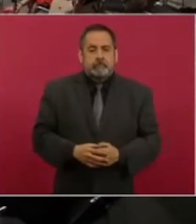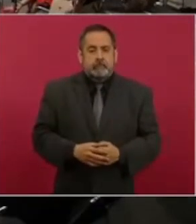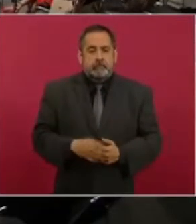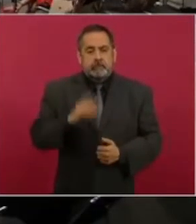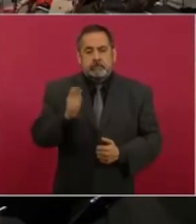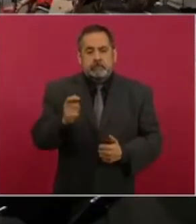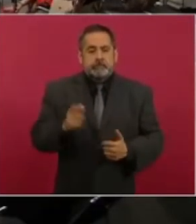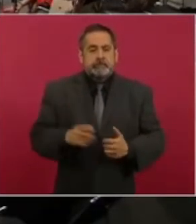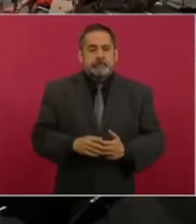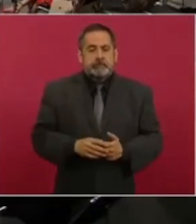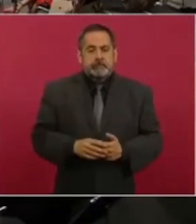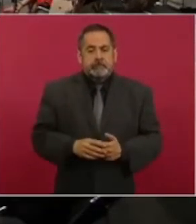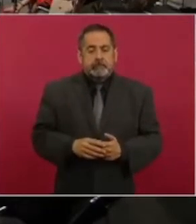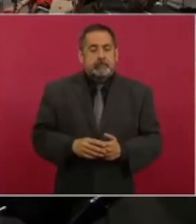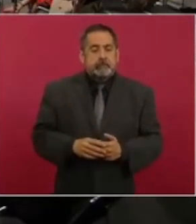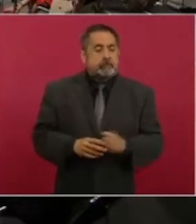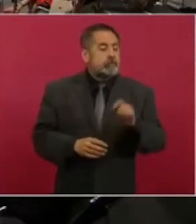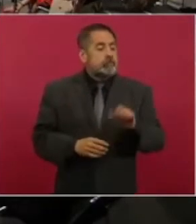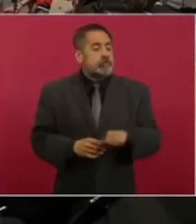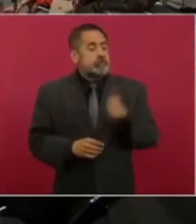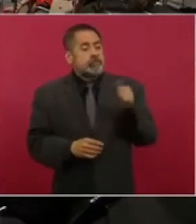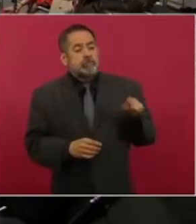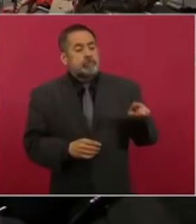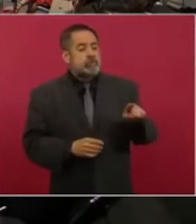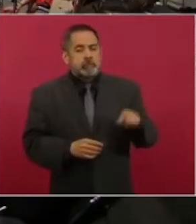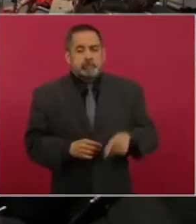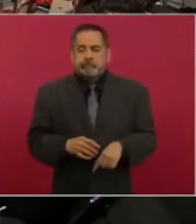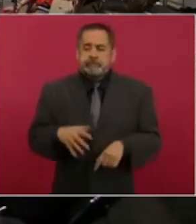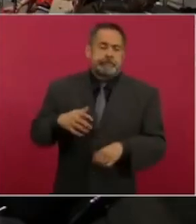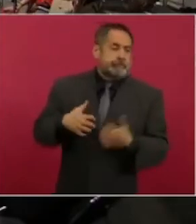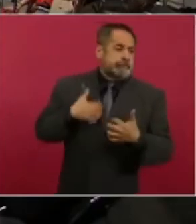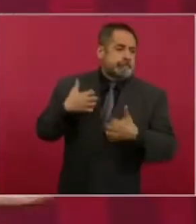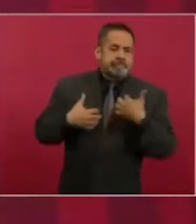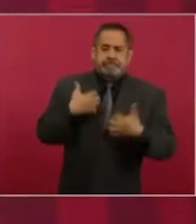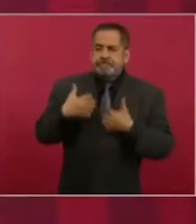Y pues otros no quieren